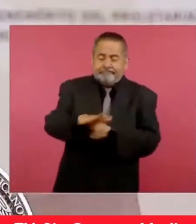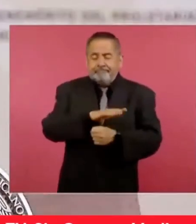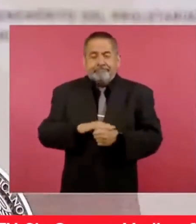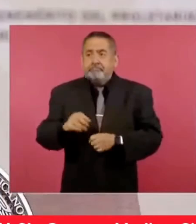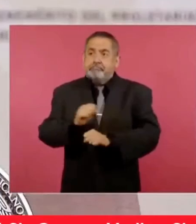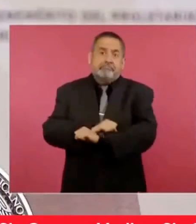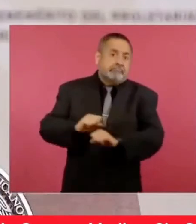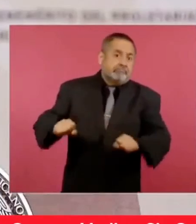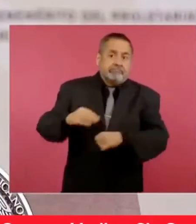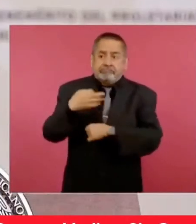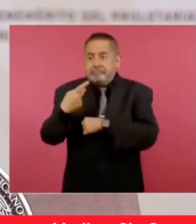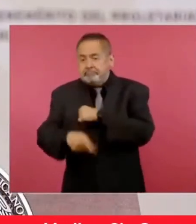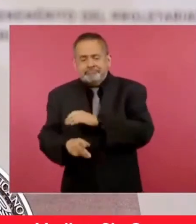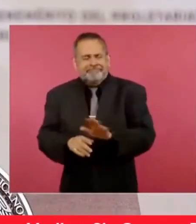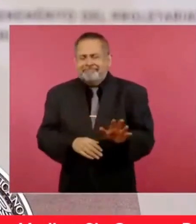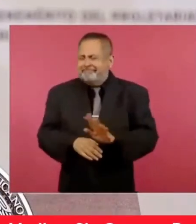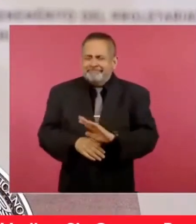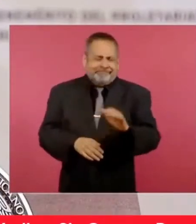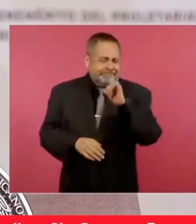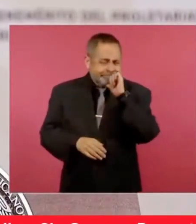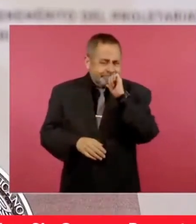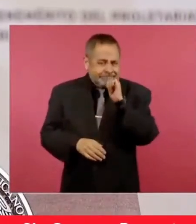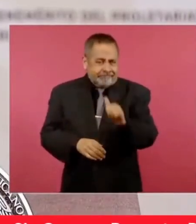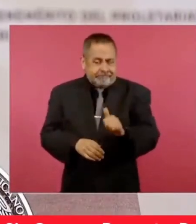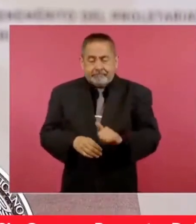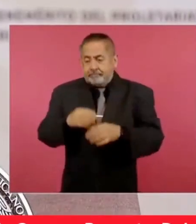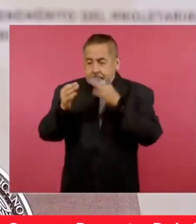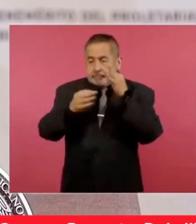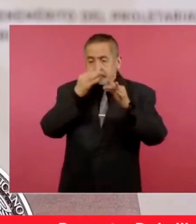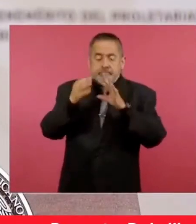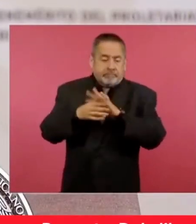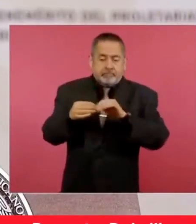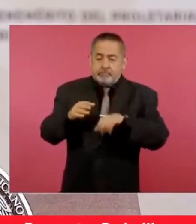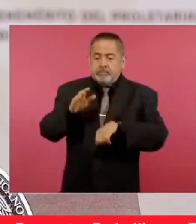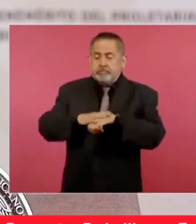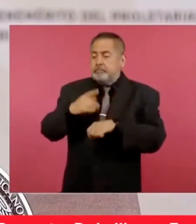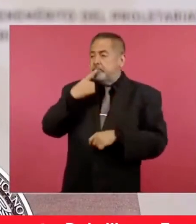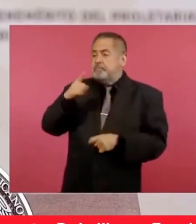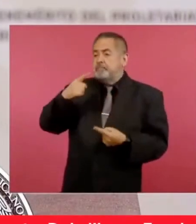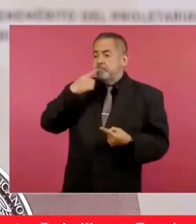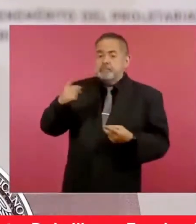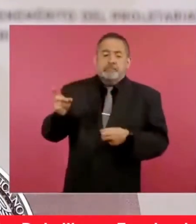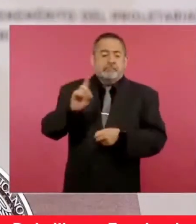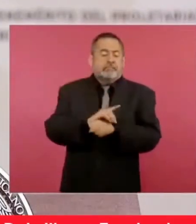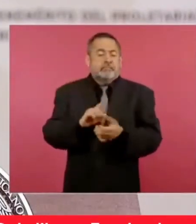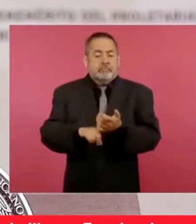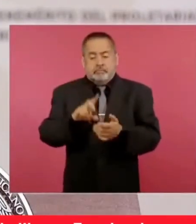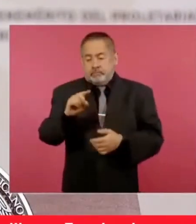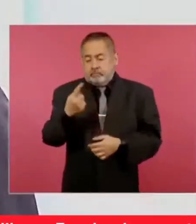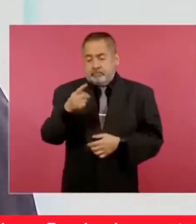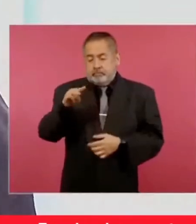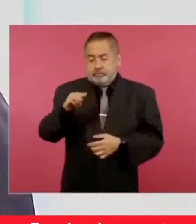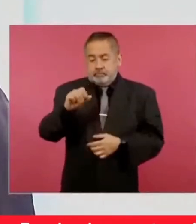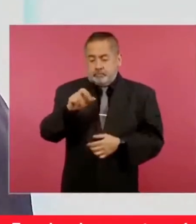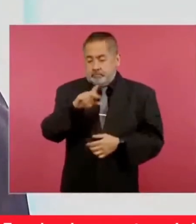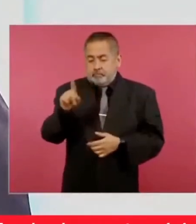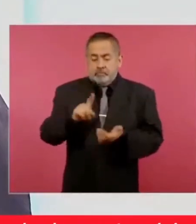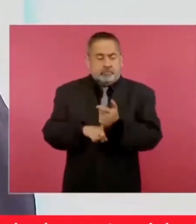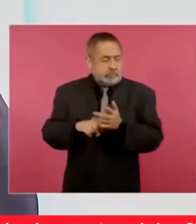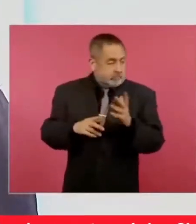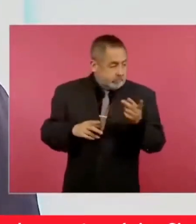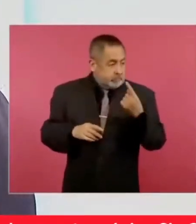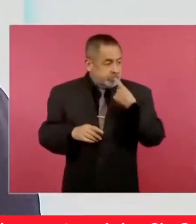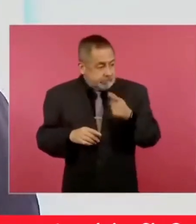Juárez. Informó que los reportes ciudadanos recibidos desde la noche del 31 de marzo fueron atendidos de manera